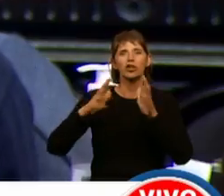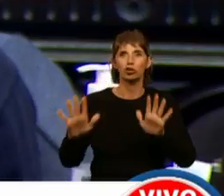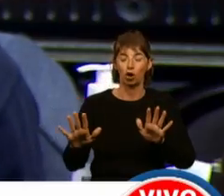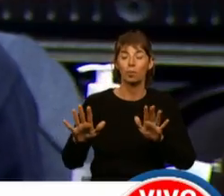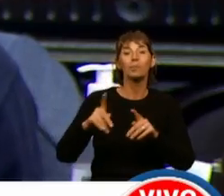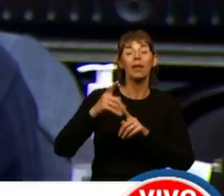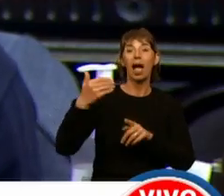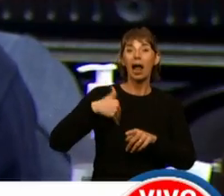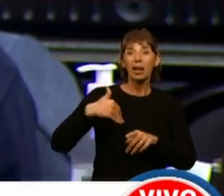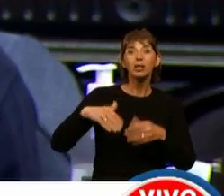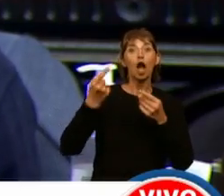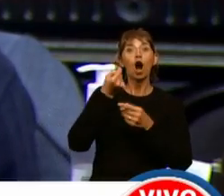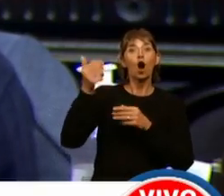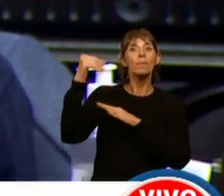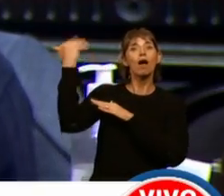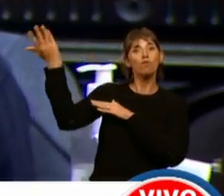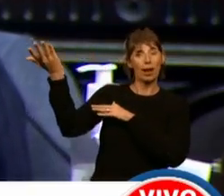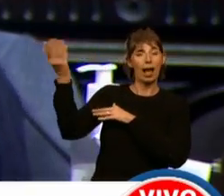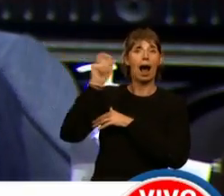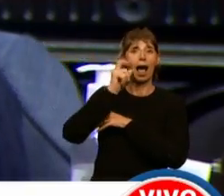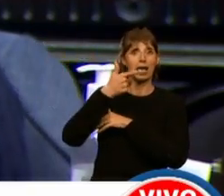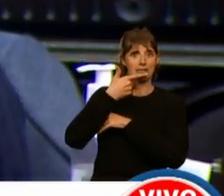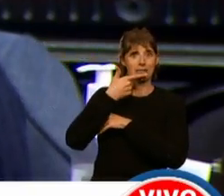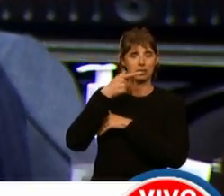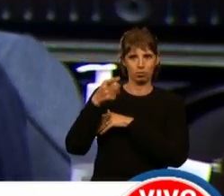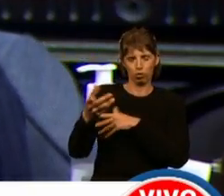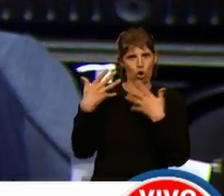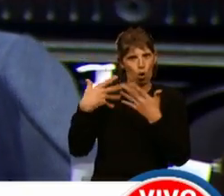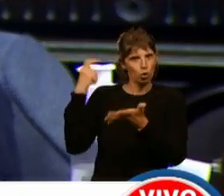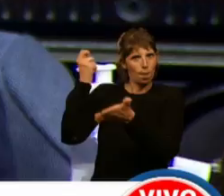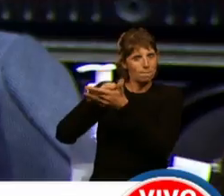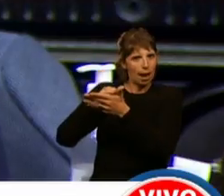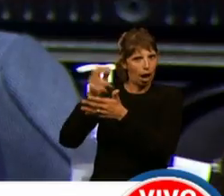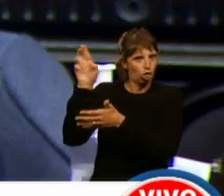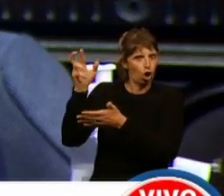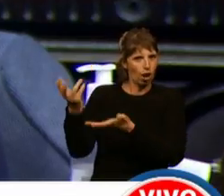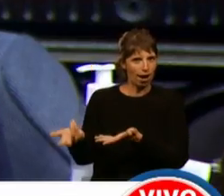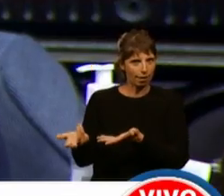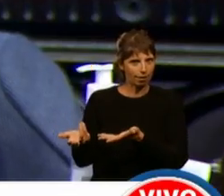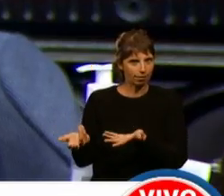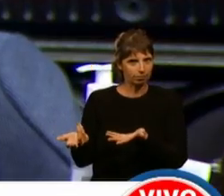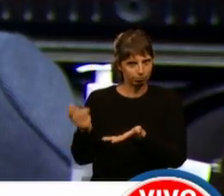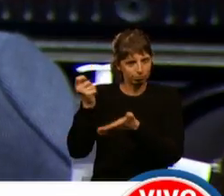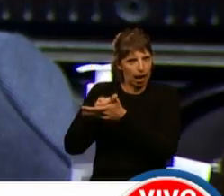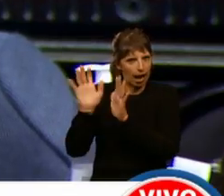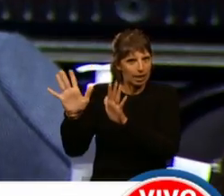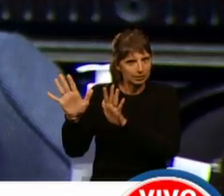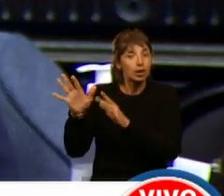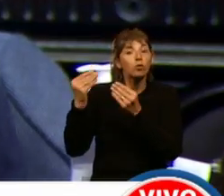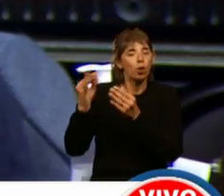gas y cuando lo importa naturalmente lo paga a precio internacional en divisas y al